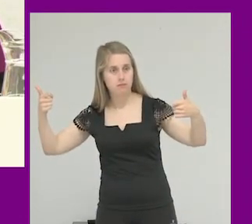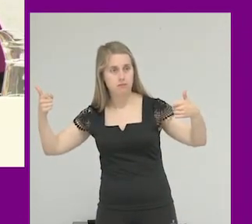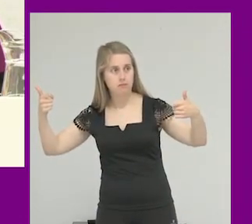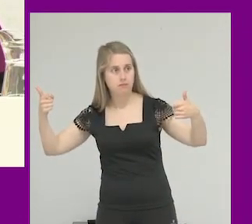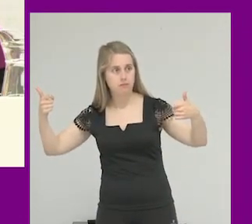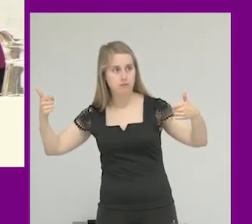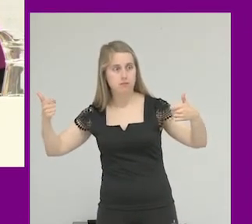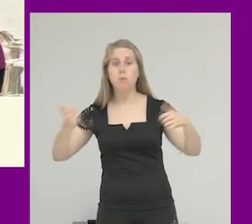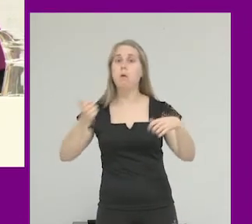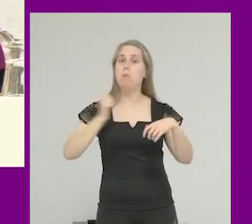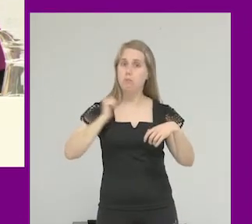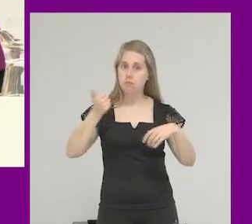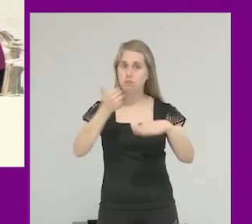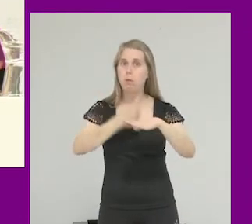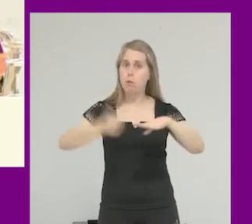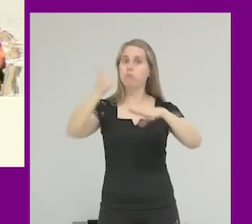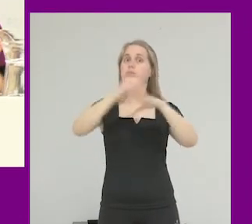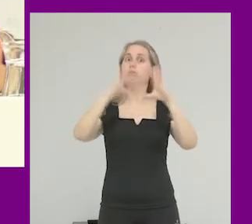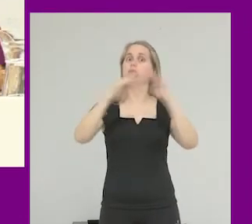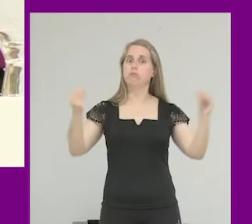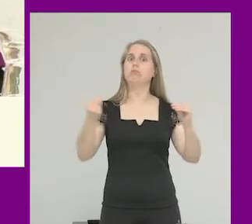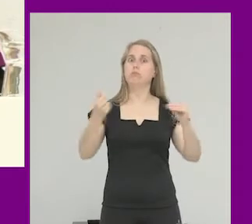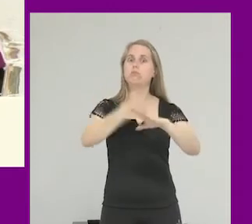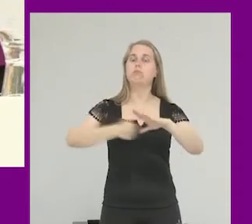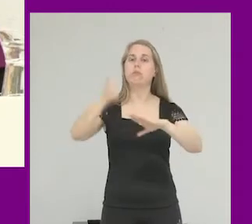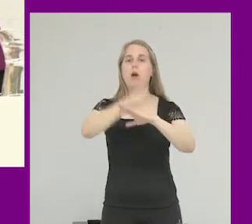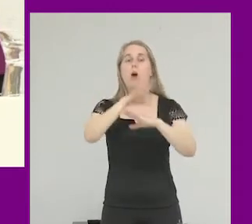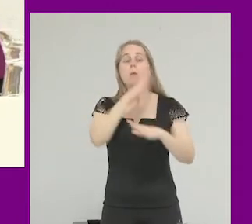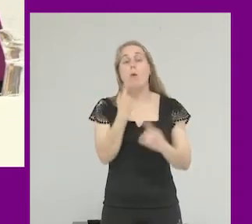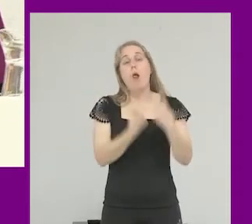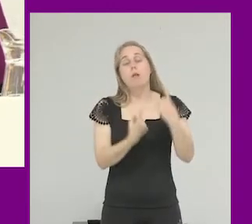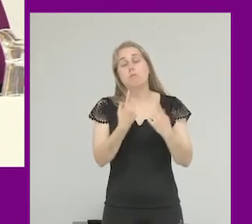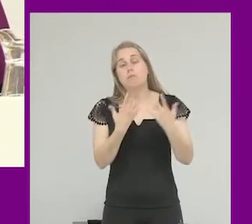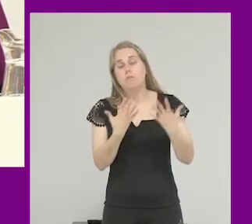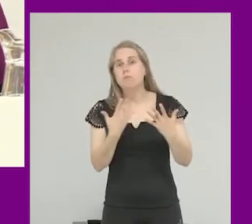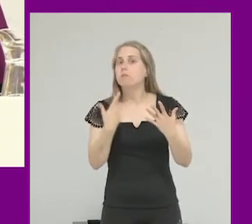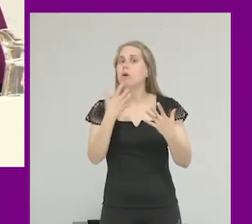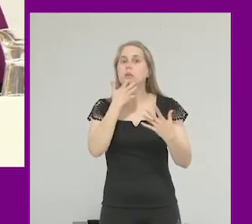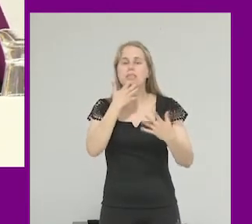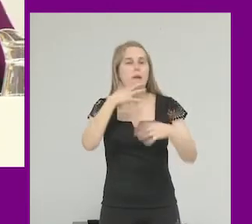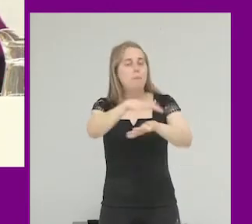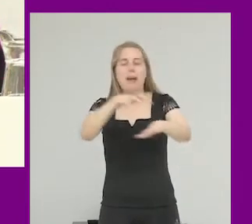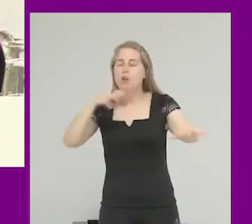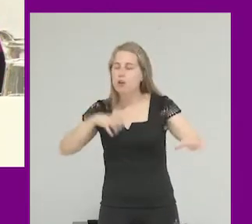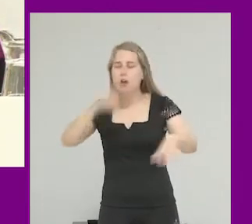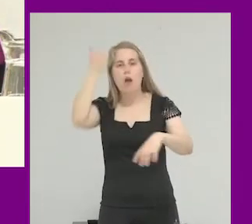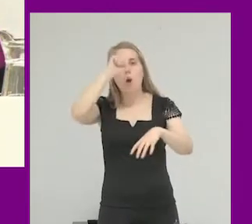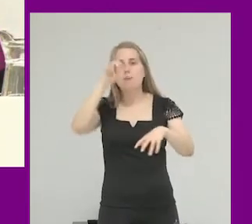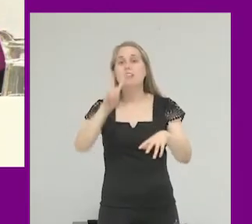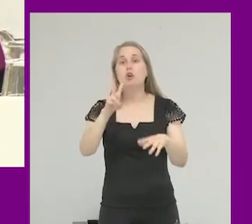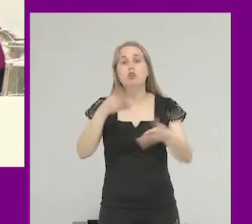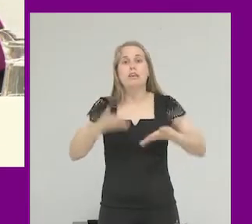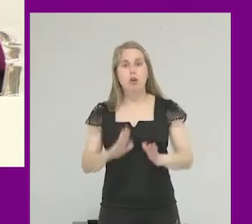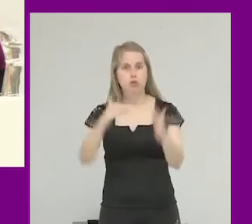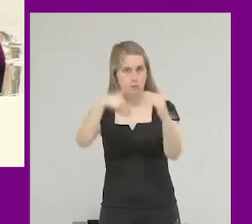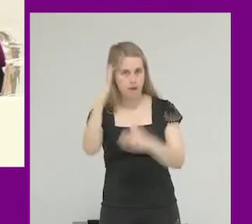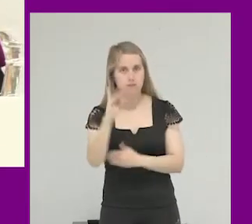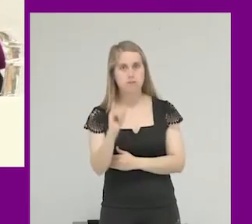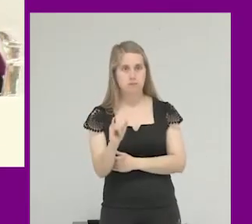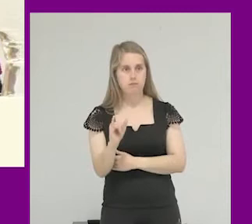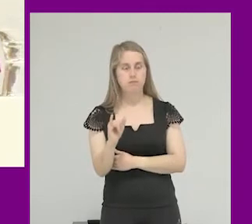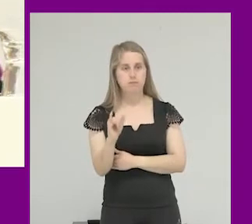más posibilidades eran catedráticos, como decías, a lo mejor con uno, con dos, no, si tenías, la mayoría tenían más de dos. Claro,